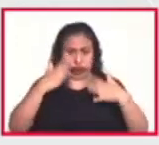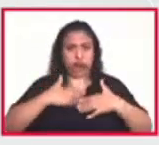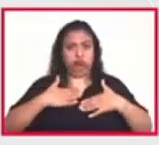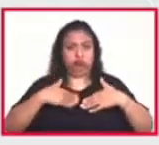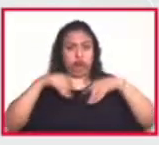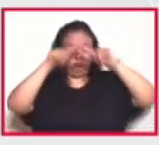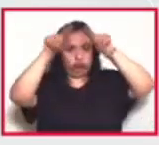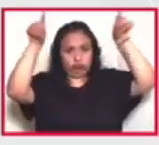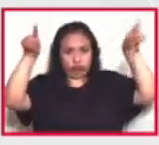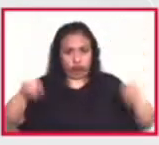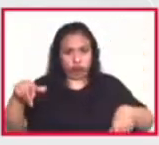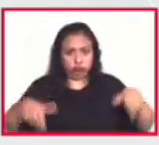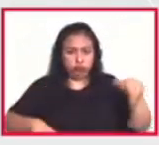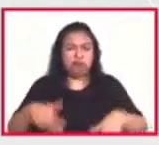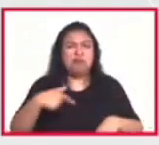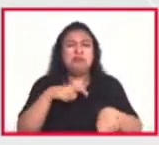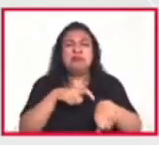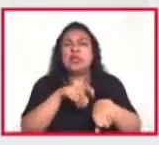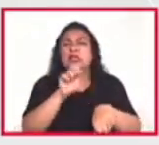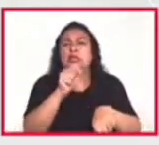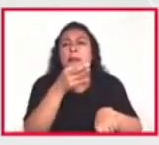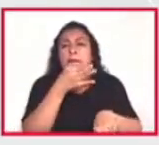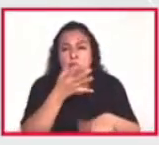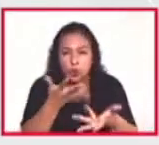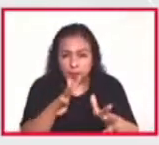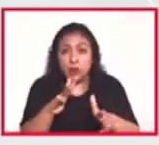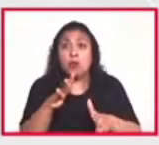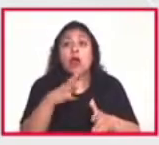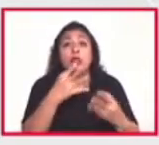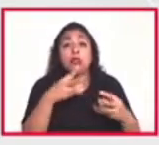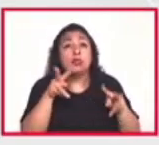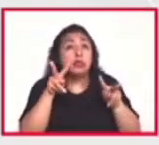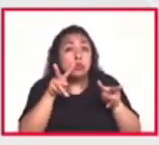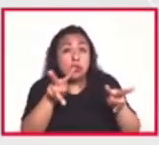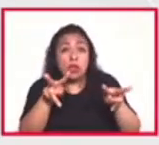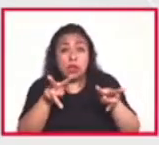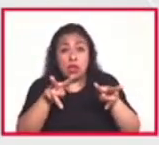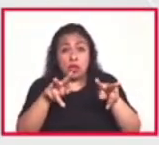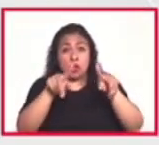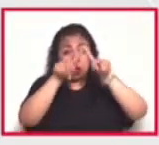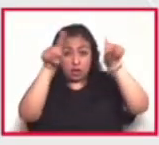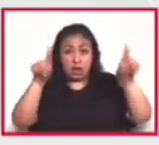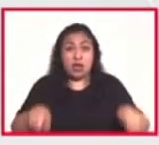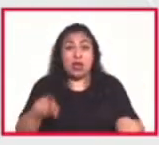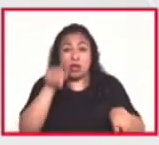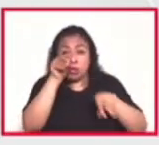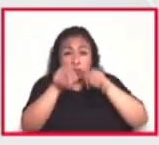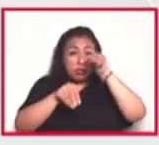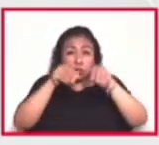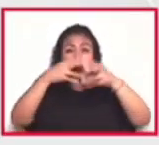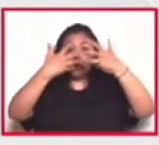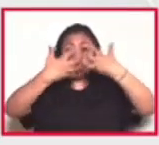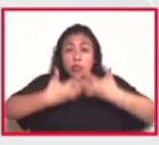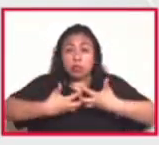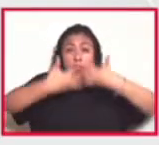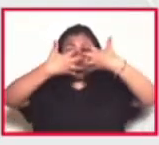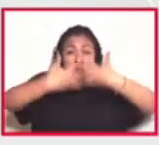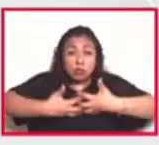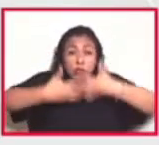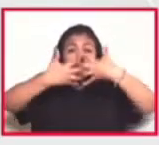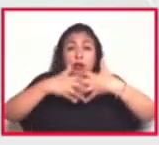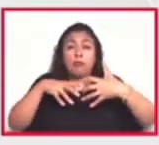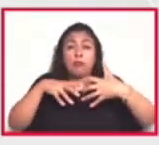Durante cerca de 60 minutos, la única y gran atracción sobre las tablas es una elaborada maquinaria escénica compuesta por